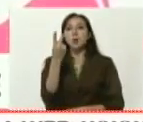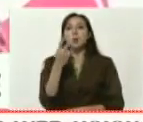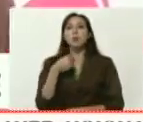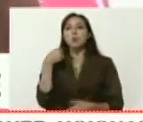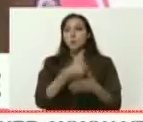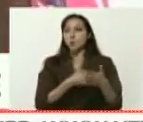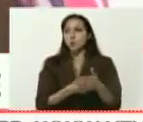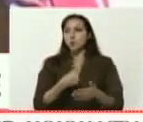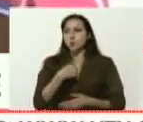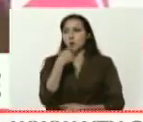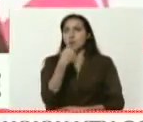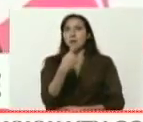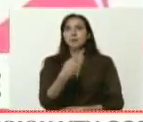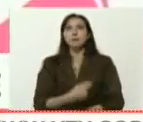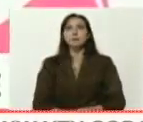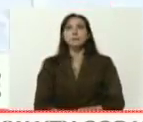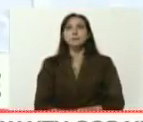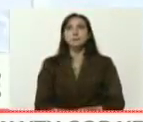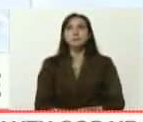un paréntesis.